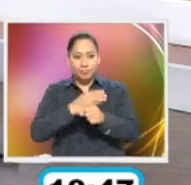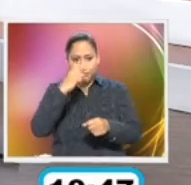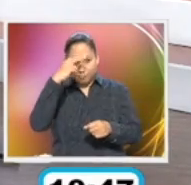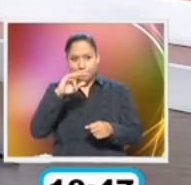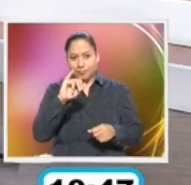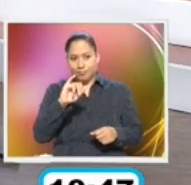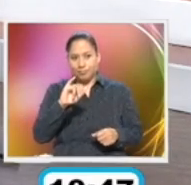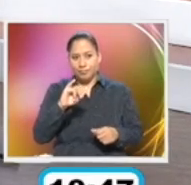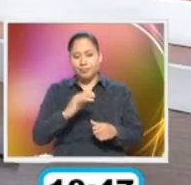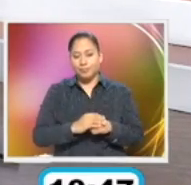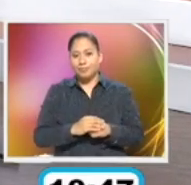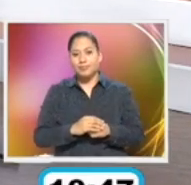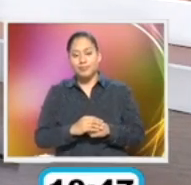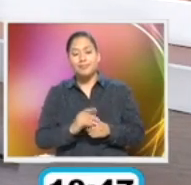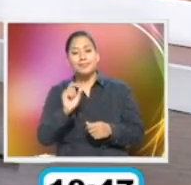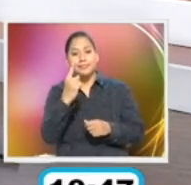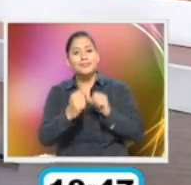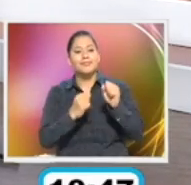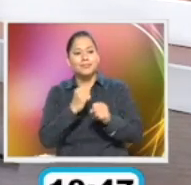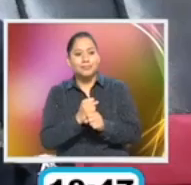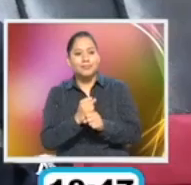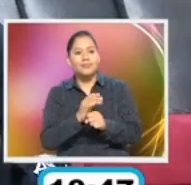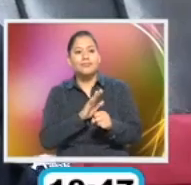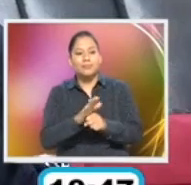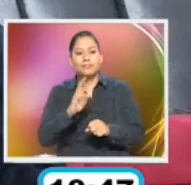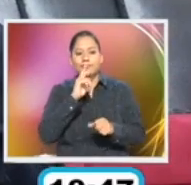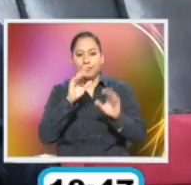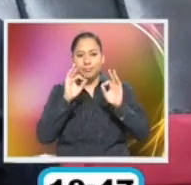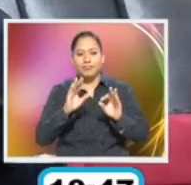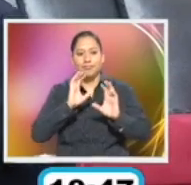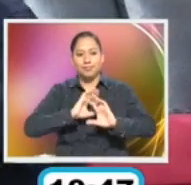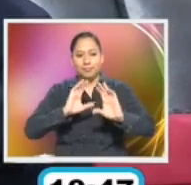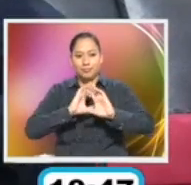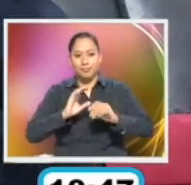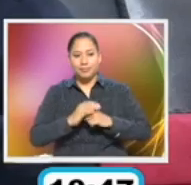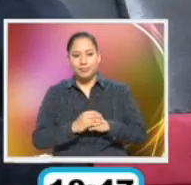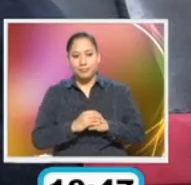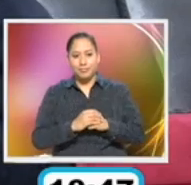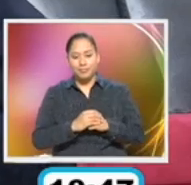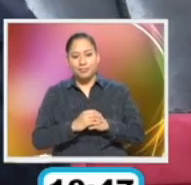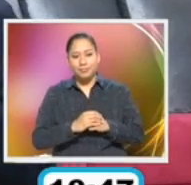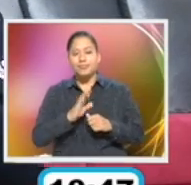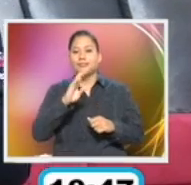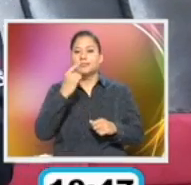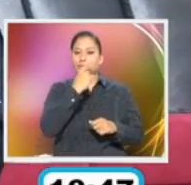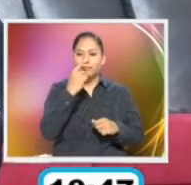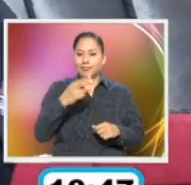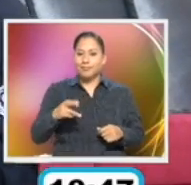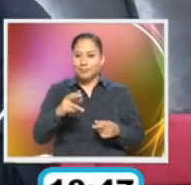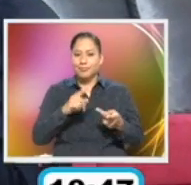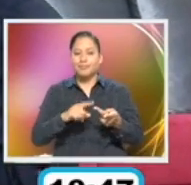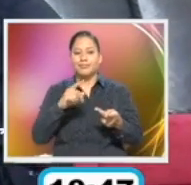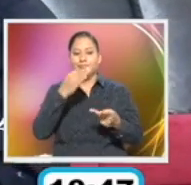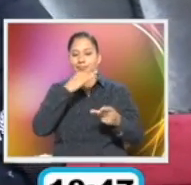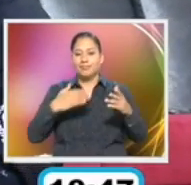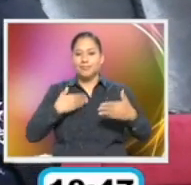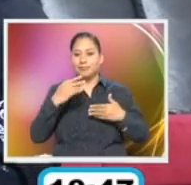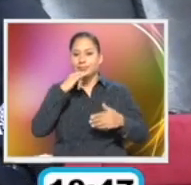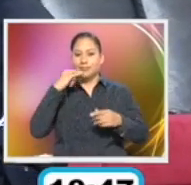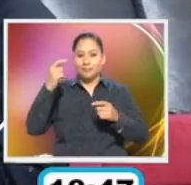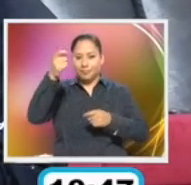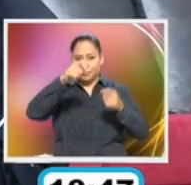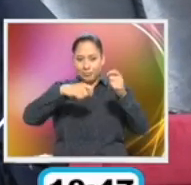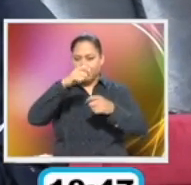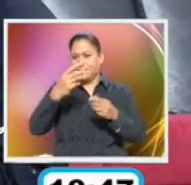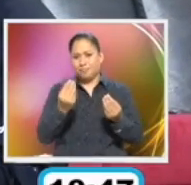esos agujeros ahí. Y en 21 años, ¿cuáles han sido los mejores escenarios? Boca del Río, el Festival de la Salsa, bueno,